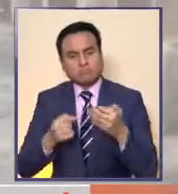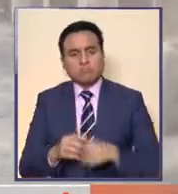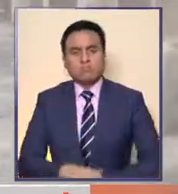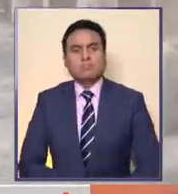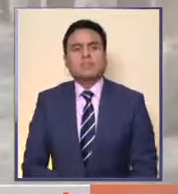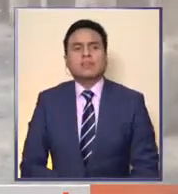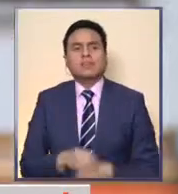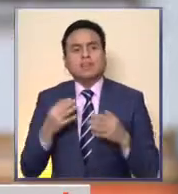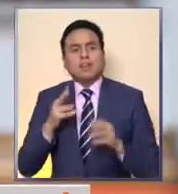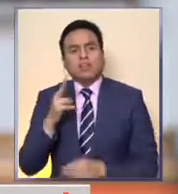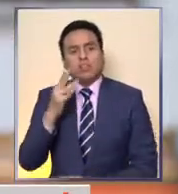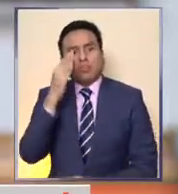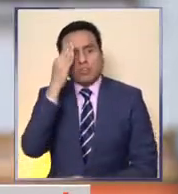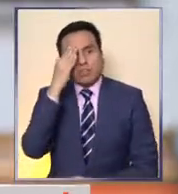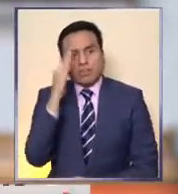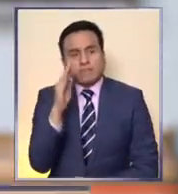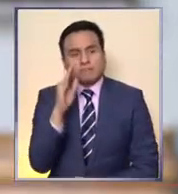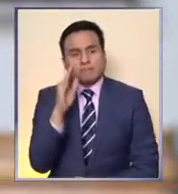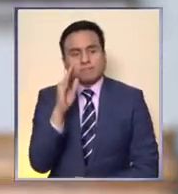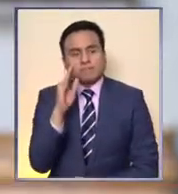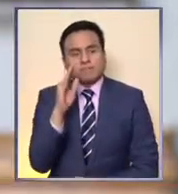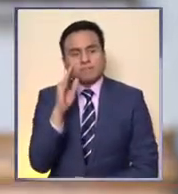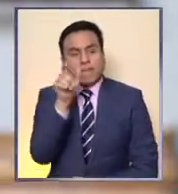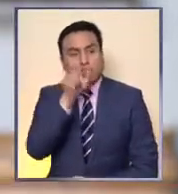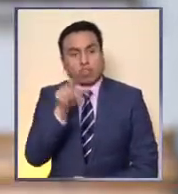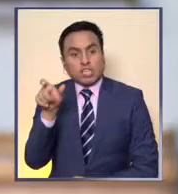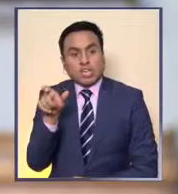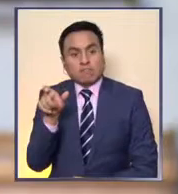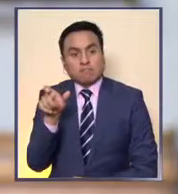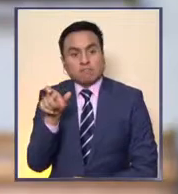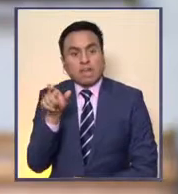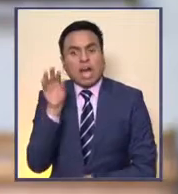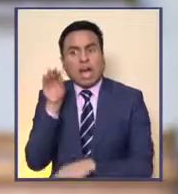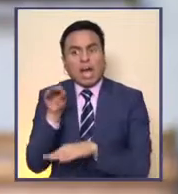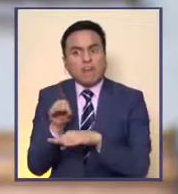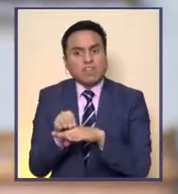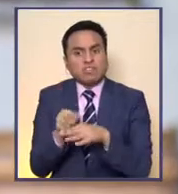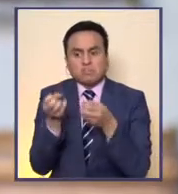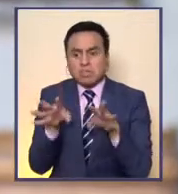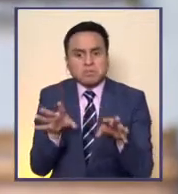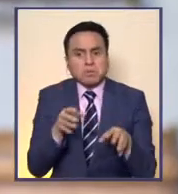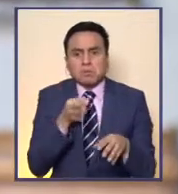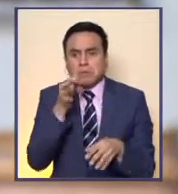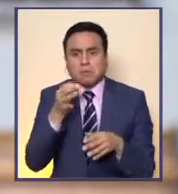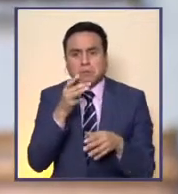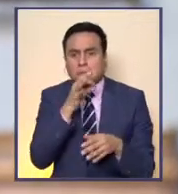de 2 días, la persona no hizo el aviso de extravío,